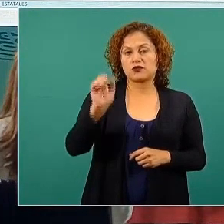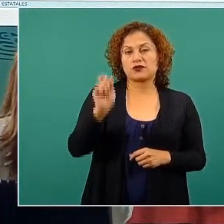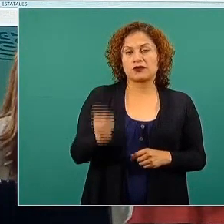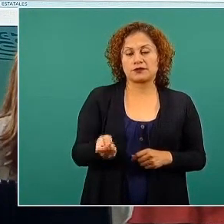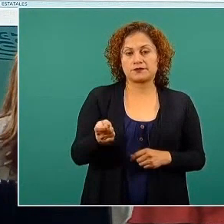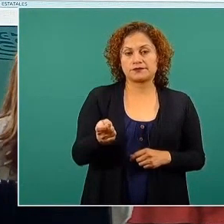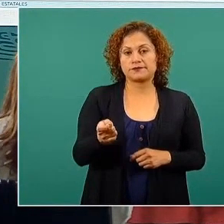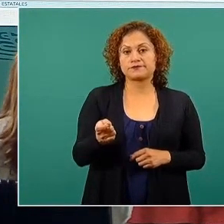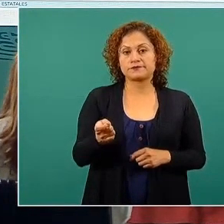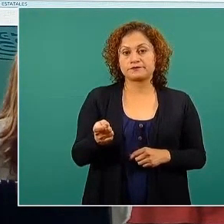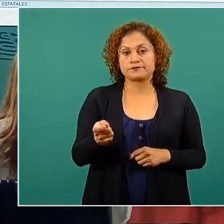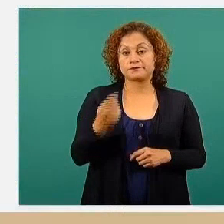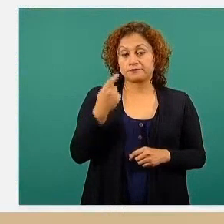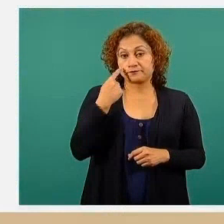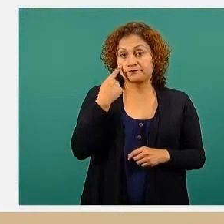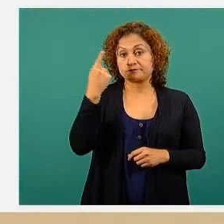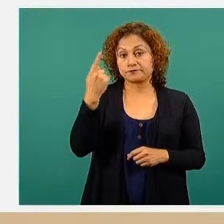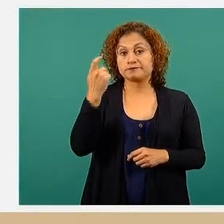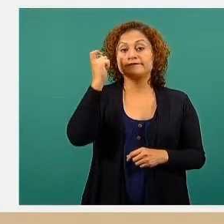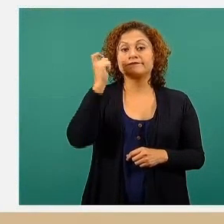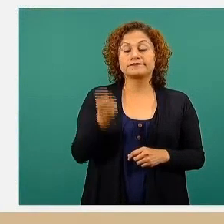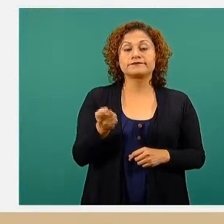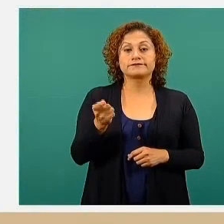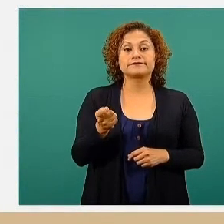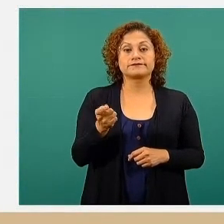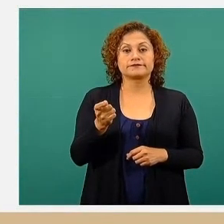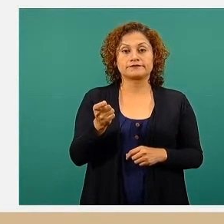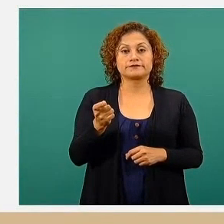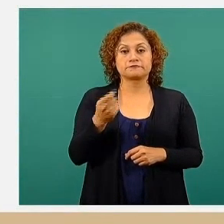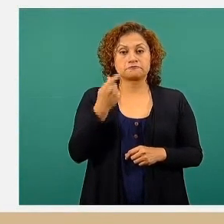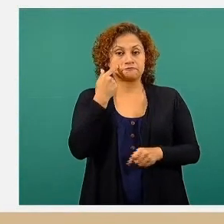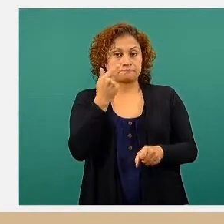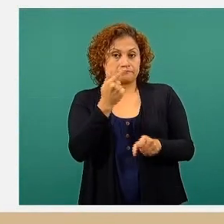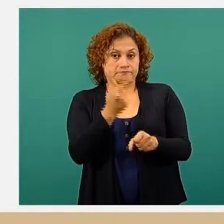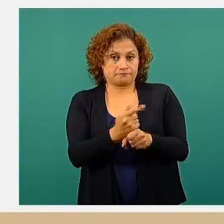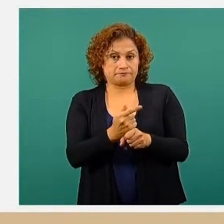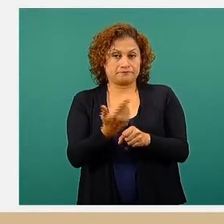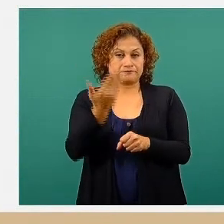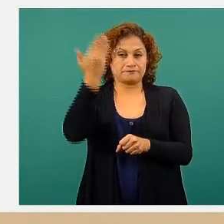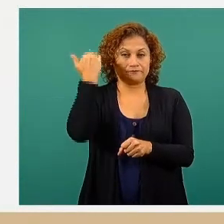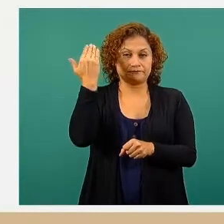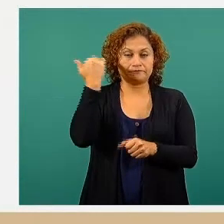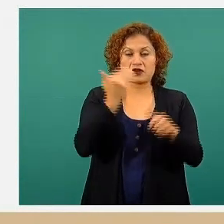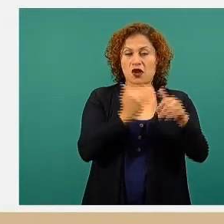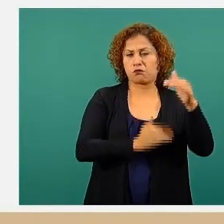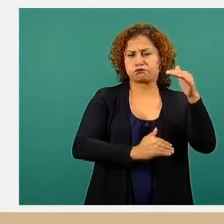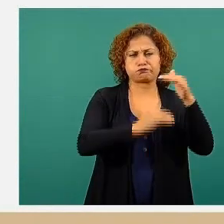82% es la reducción que se ha observado desde el punto máximo de la segunda ola del pico